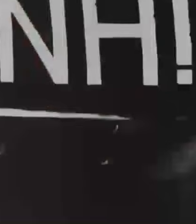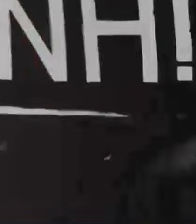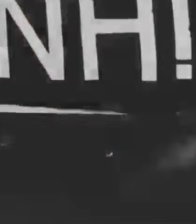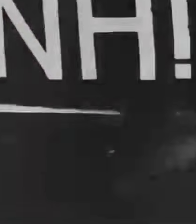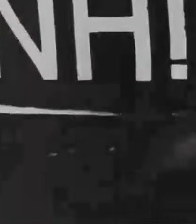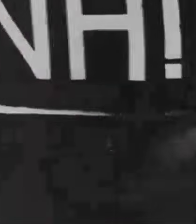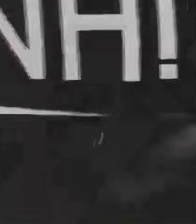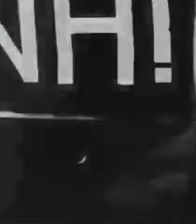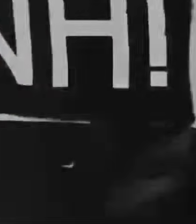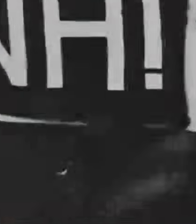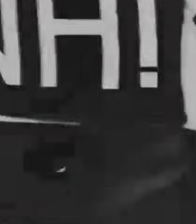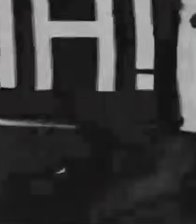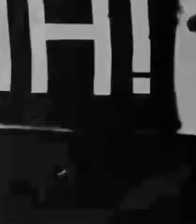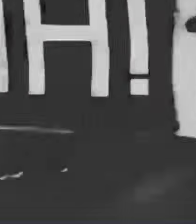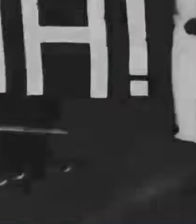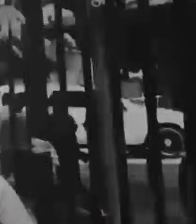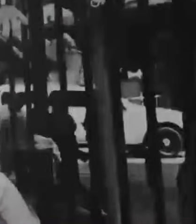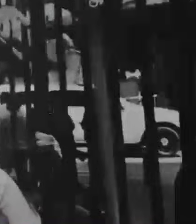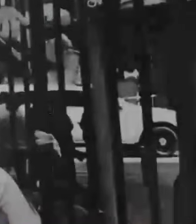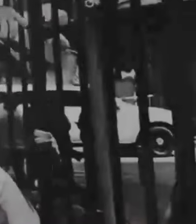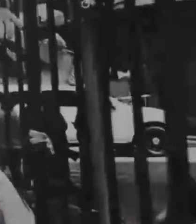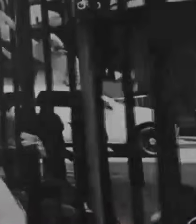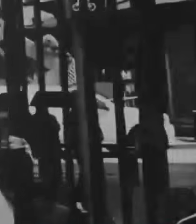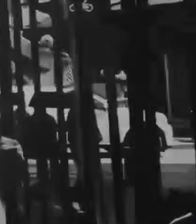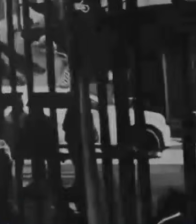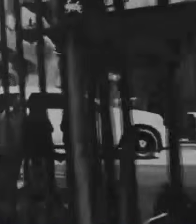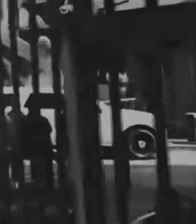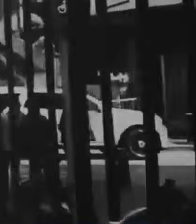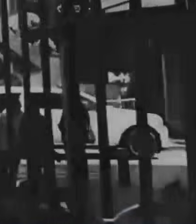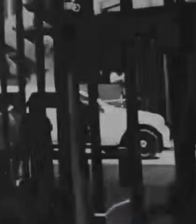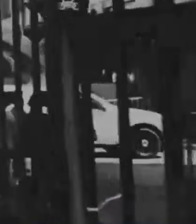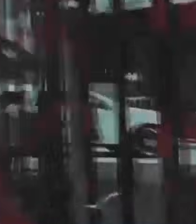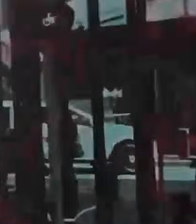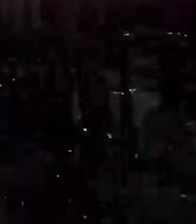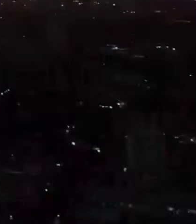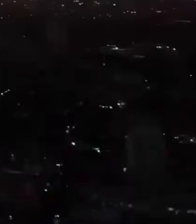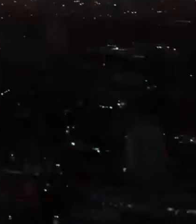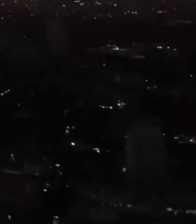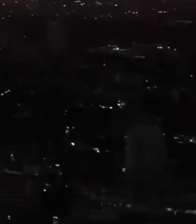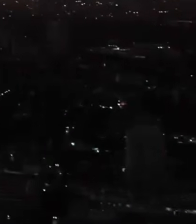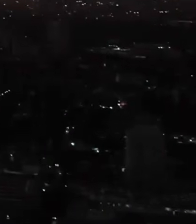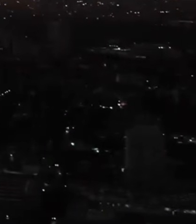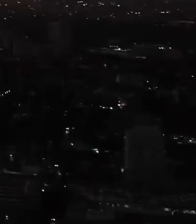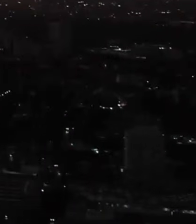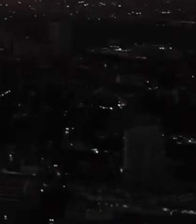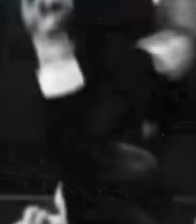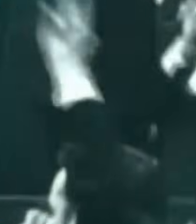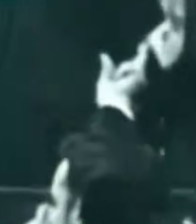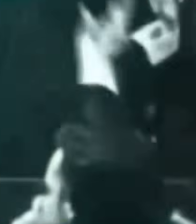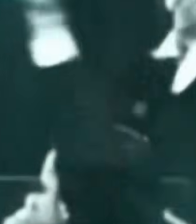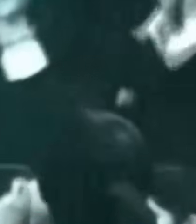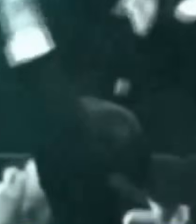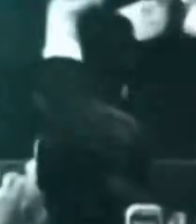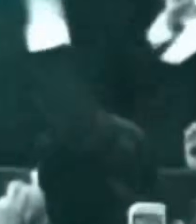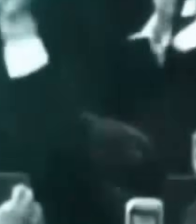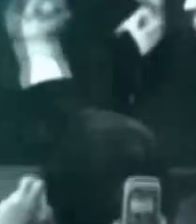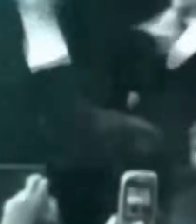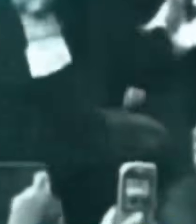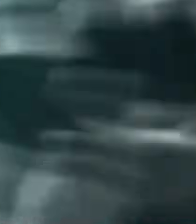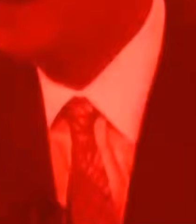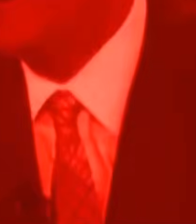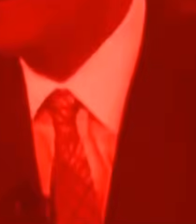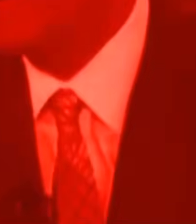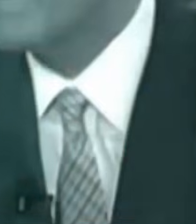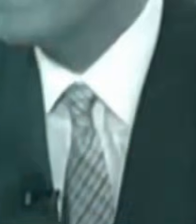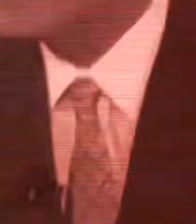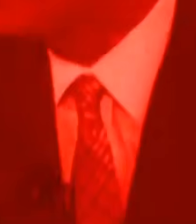caretas, profetas de la protesta, y el vil metal no los distrae de la meta. La cancha está inclinada y los recursos del